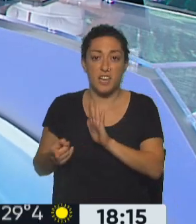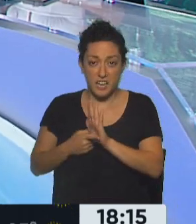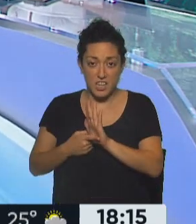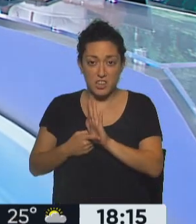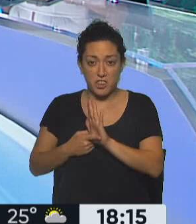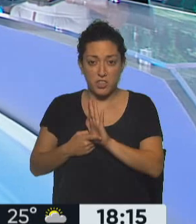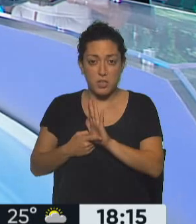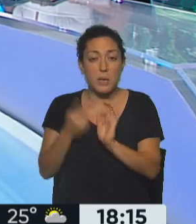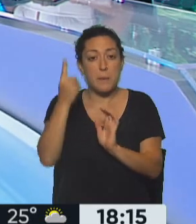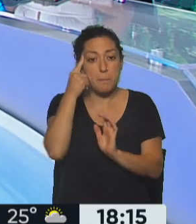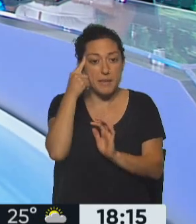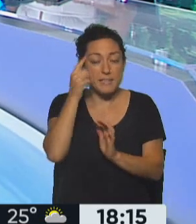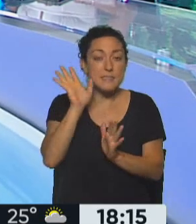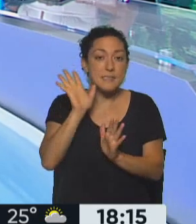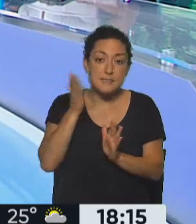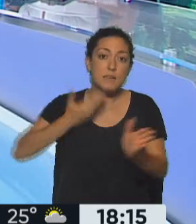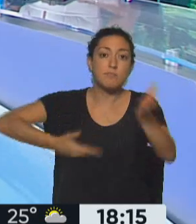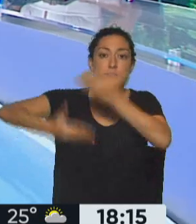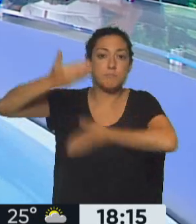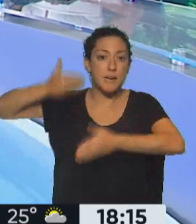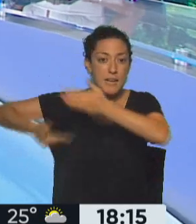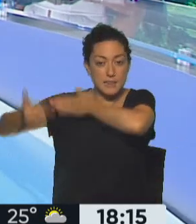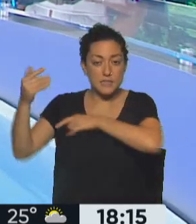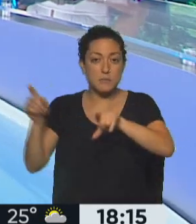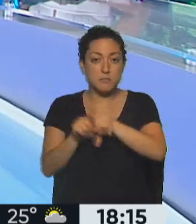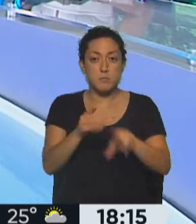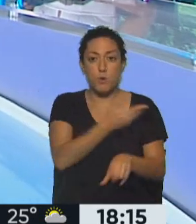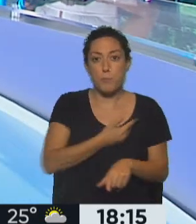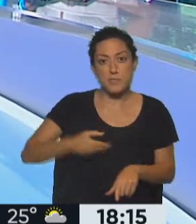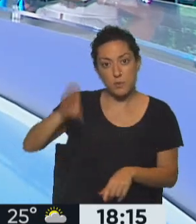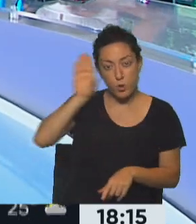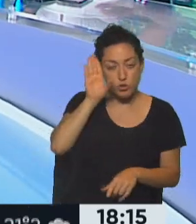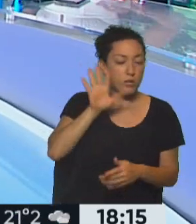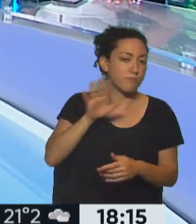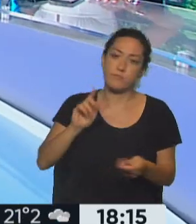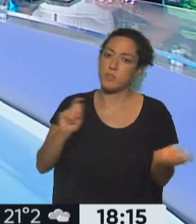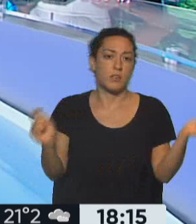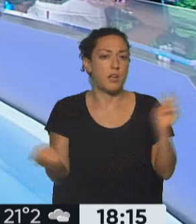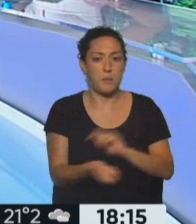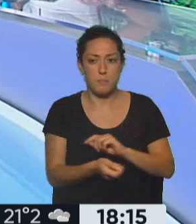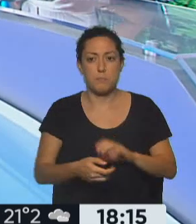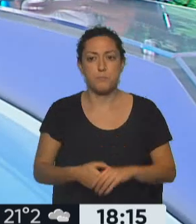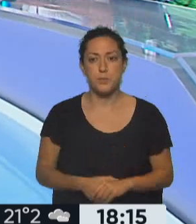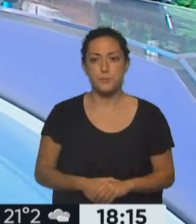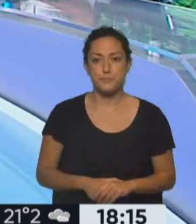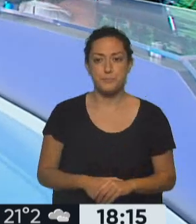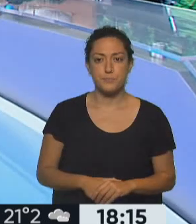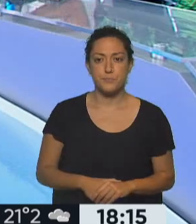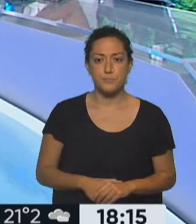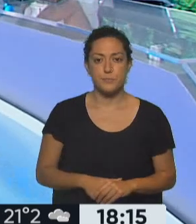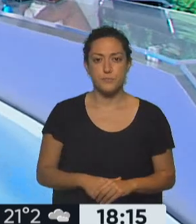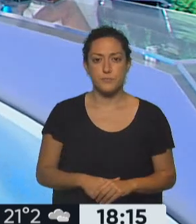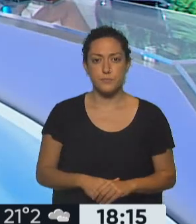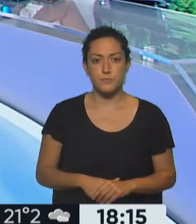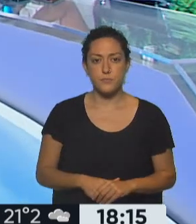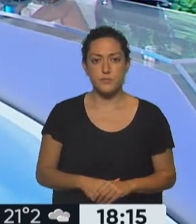espera dar marcha atrás en varios puntos del gobierno de Jair Bolsonaro. Si te parece, hacemos un repaso. ¿Cuántas son esas medidas que tomó? Al menos